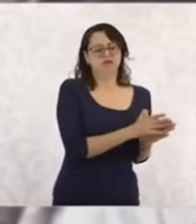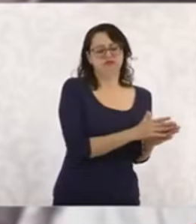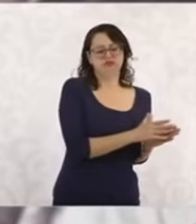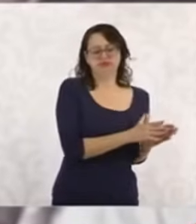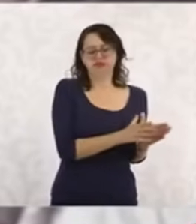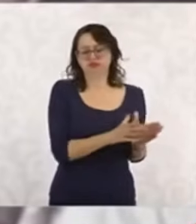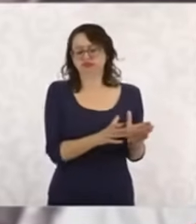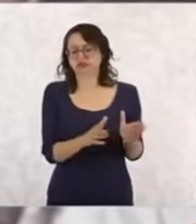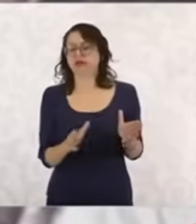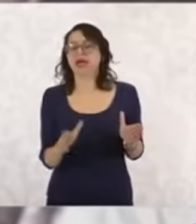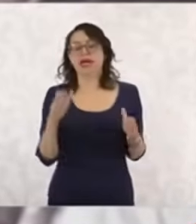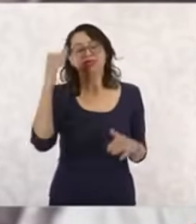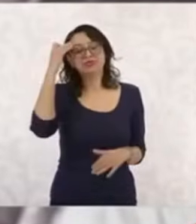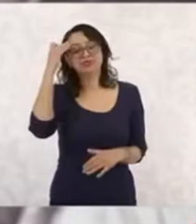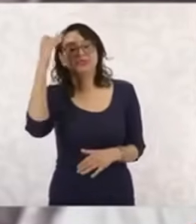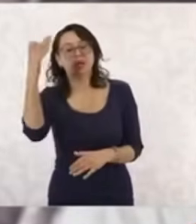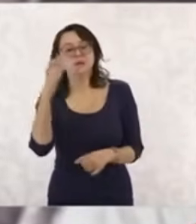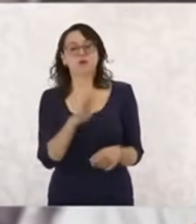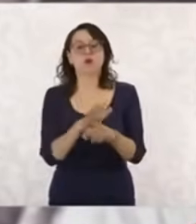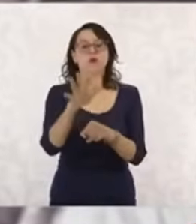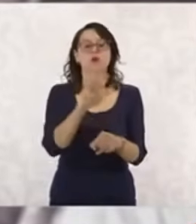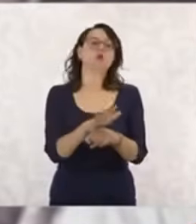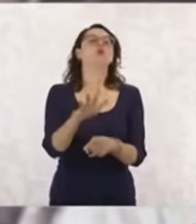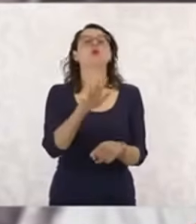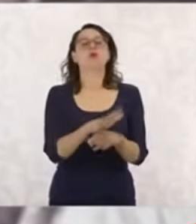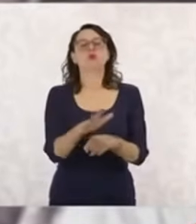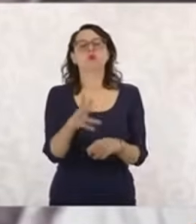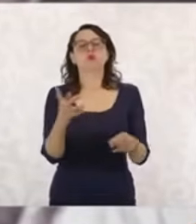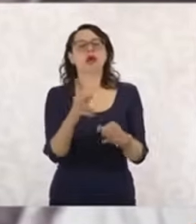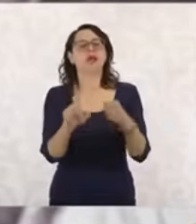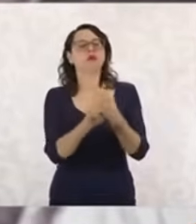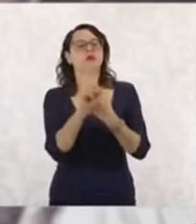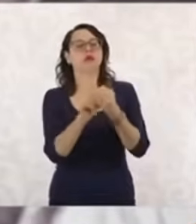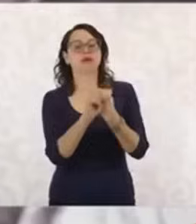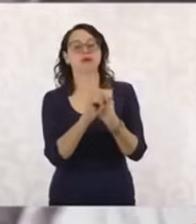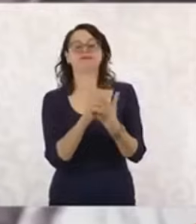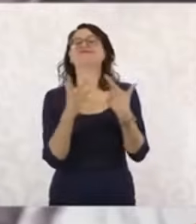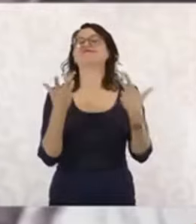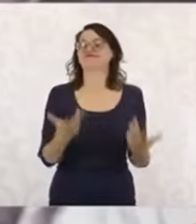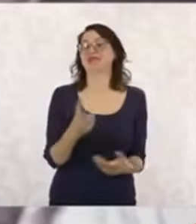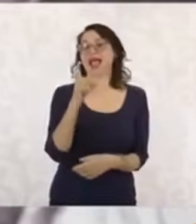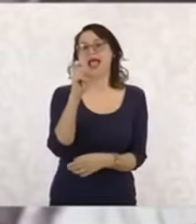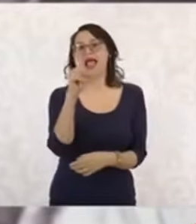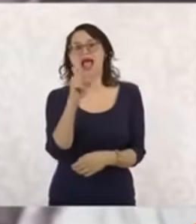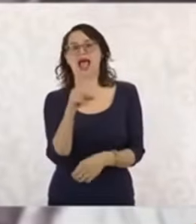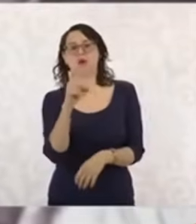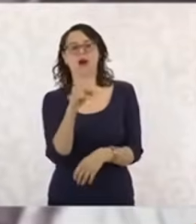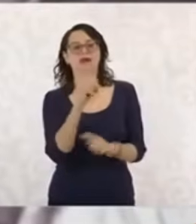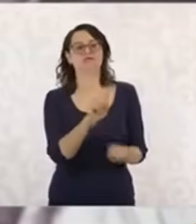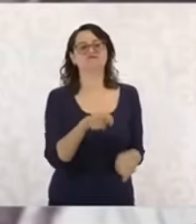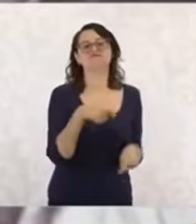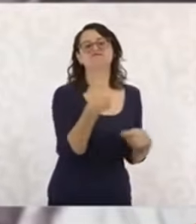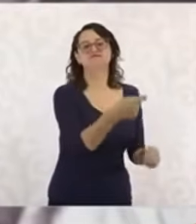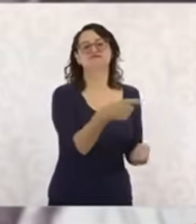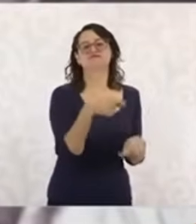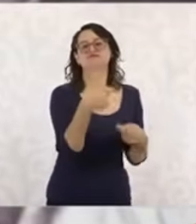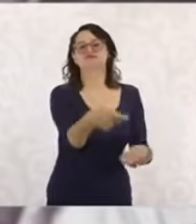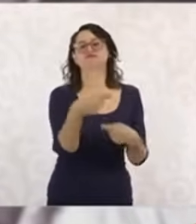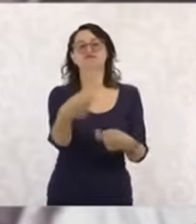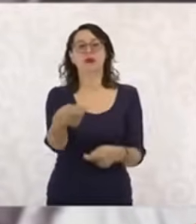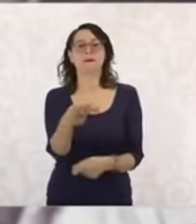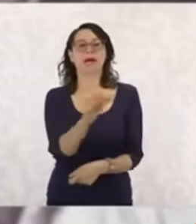modelo para concesionar nuestras aguas nacionales y para darle al agua un carácter de